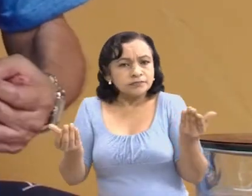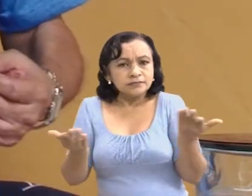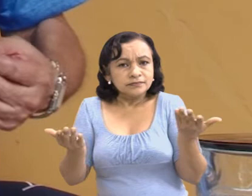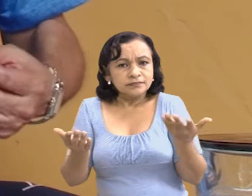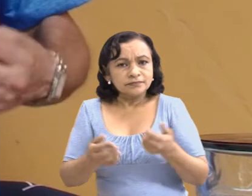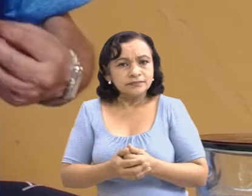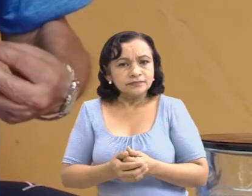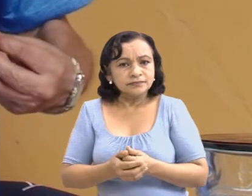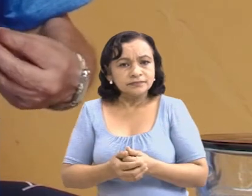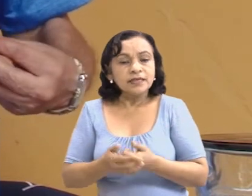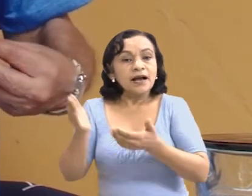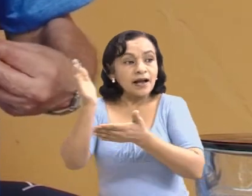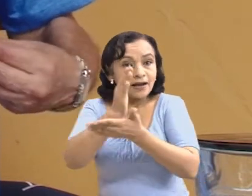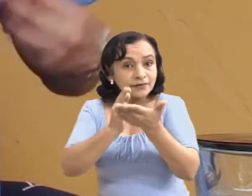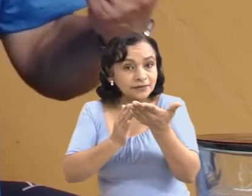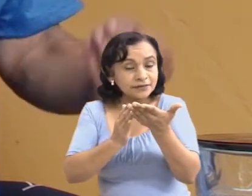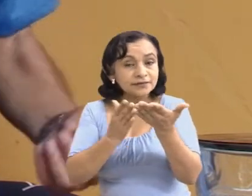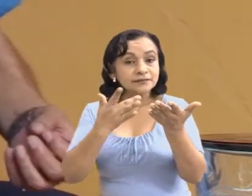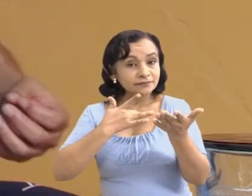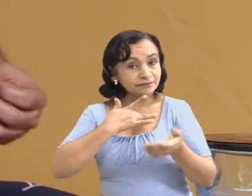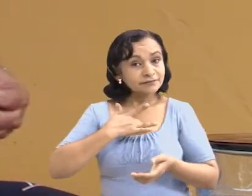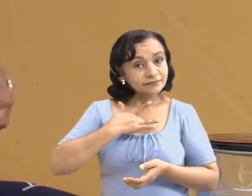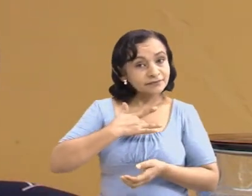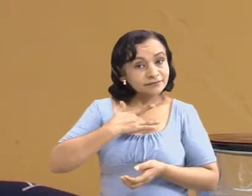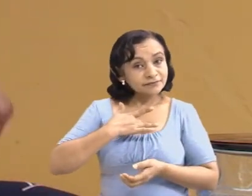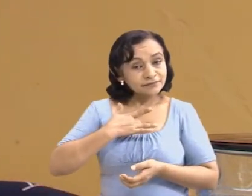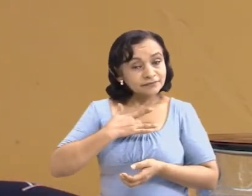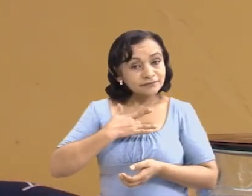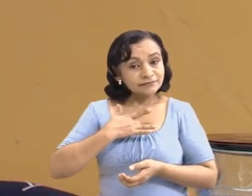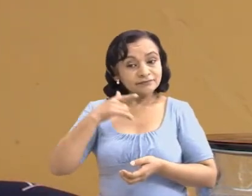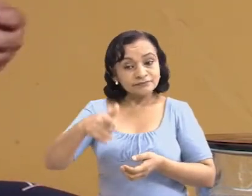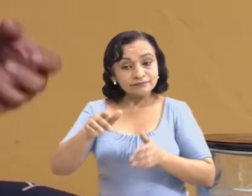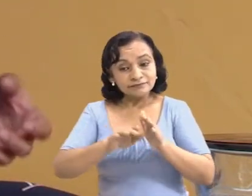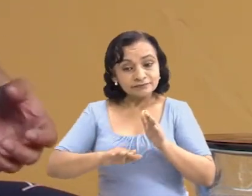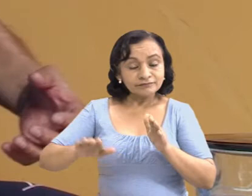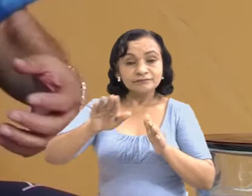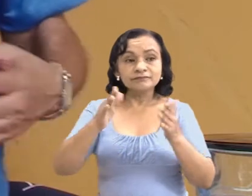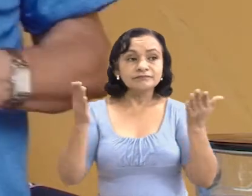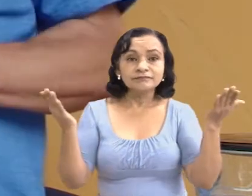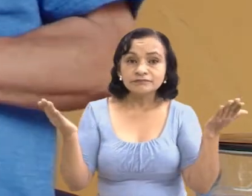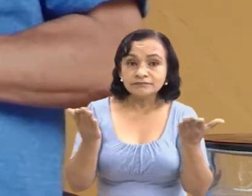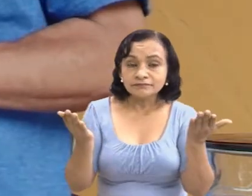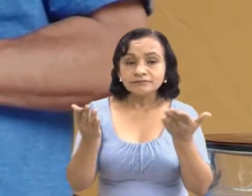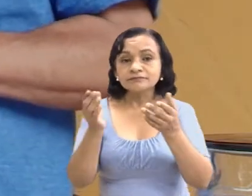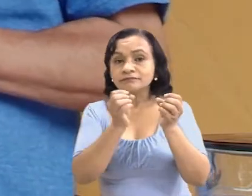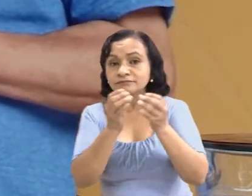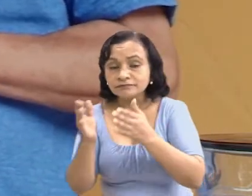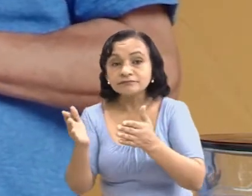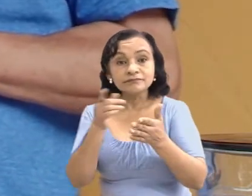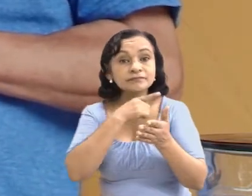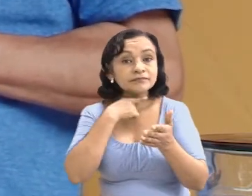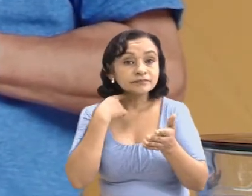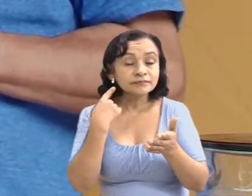Pero a veces amerita el que nos encontremos, el que lo conversemos, el que lo platiquemos, ¿ah?, y que vean que